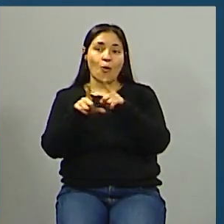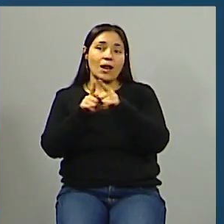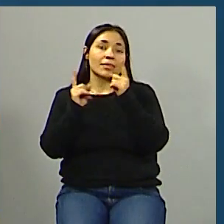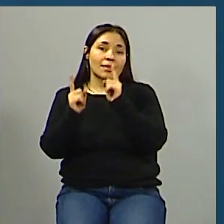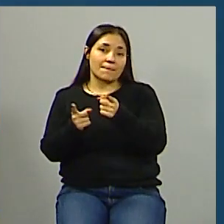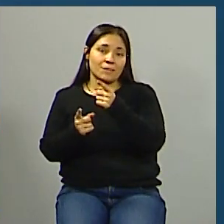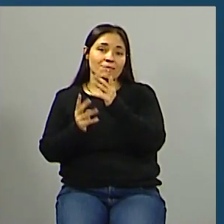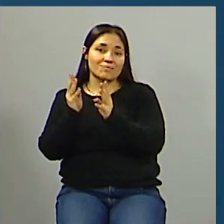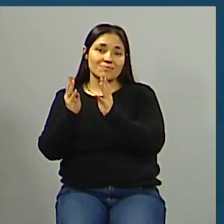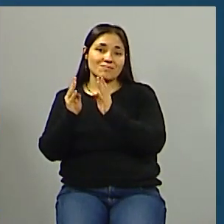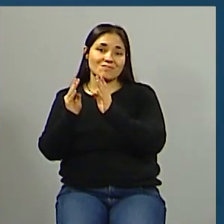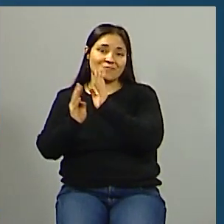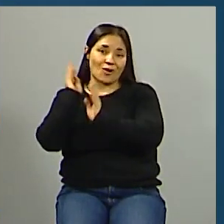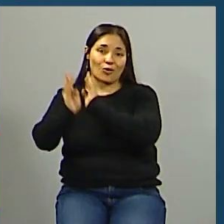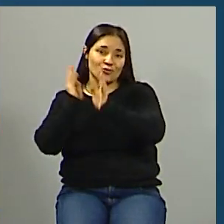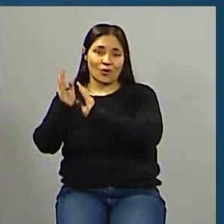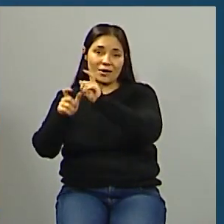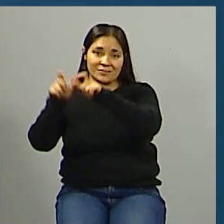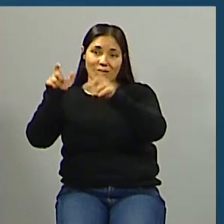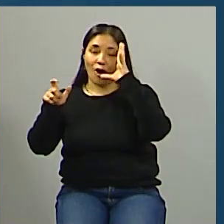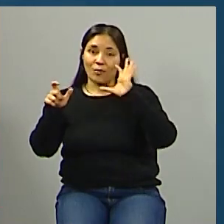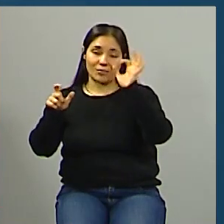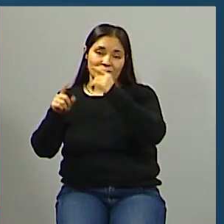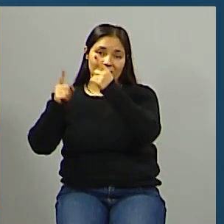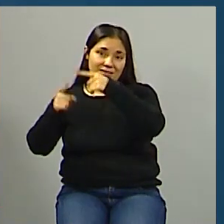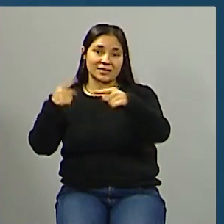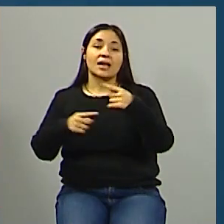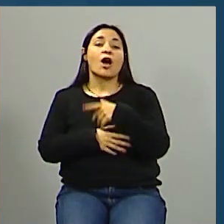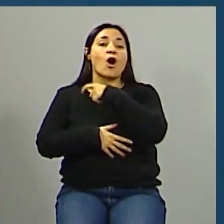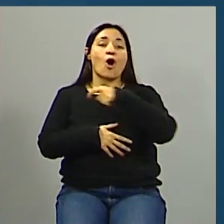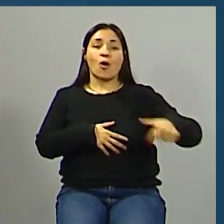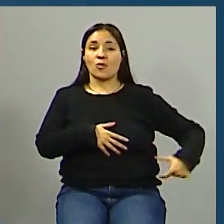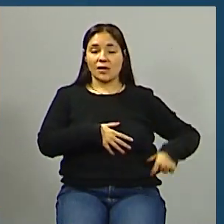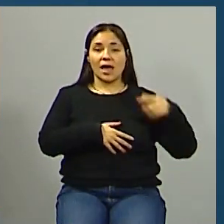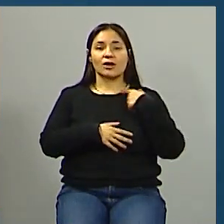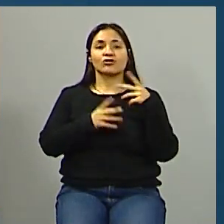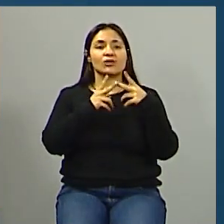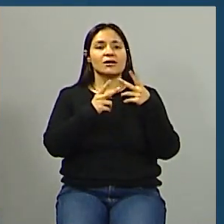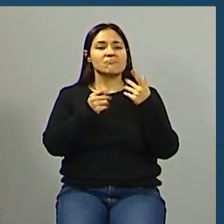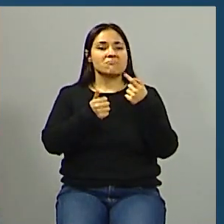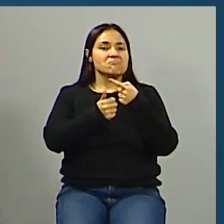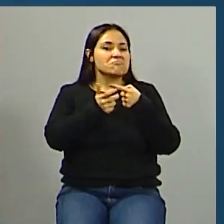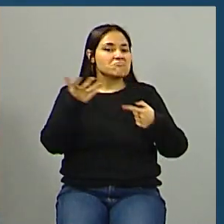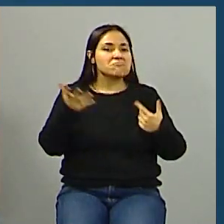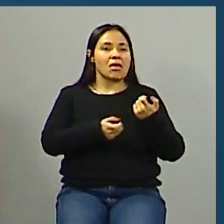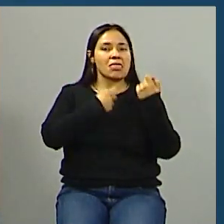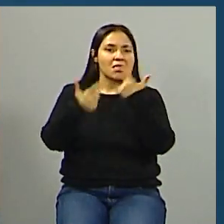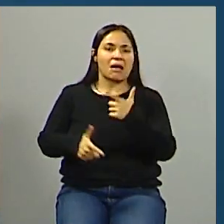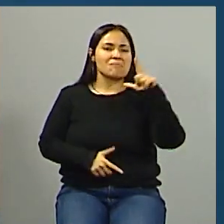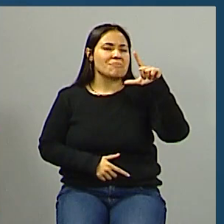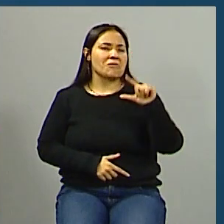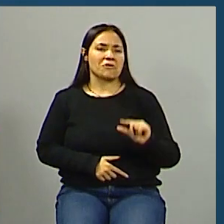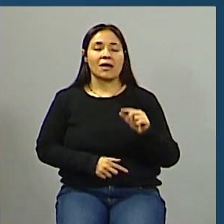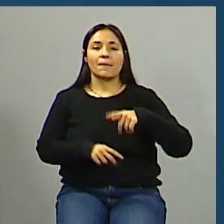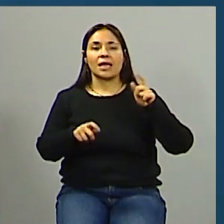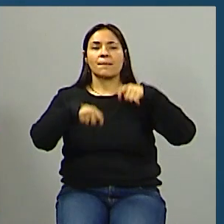pero los gobiernos provinciales tienen herramientas limitadas para muchas de estas cosas. Algunas de estas cuestiones están vinculadas a